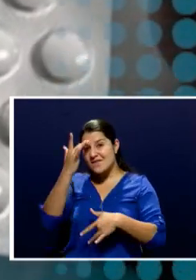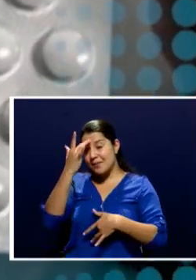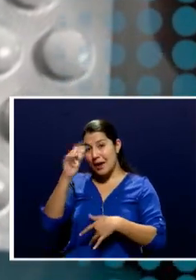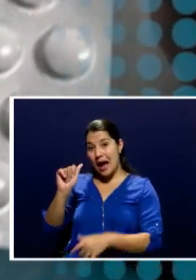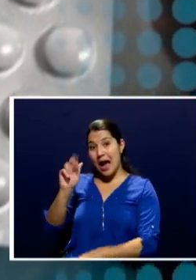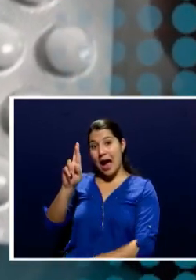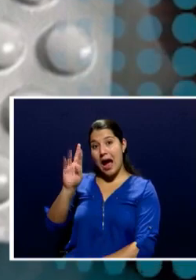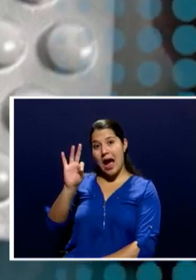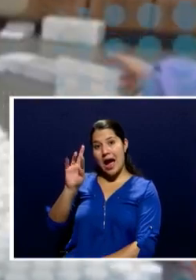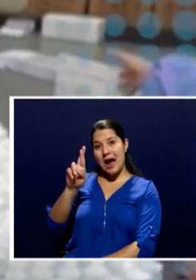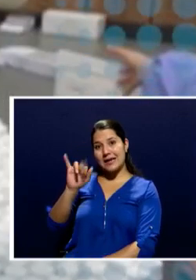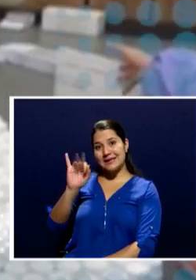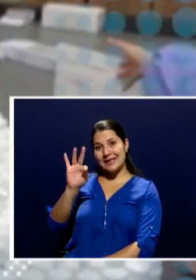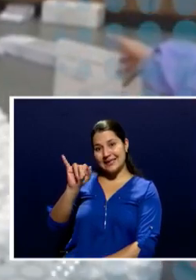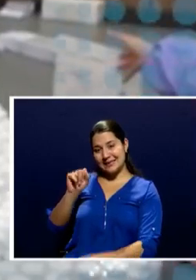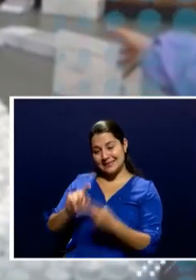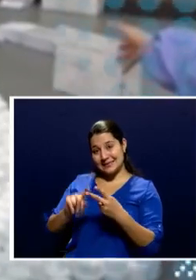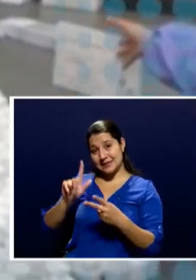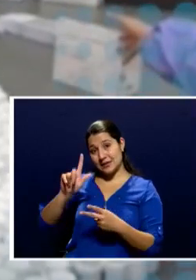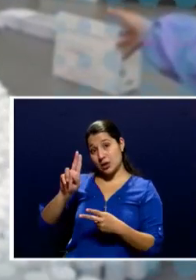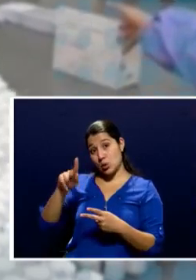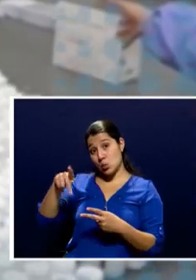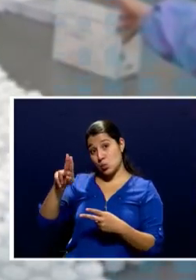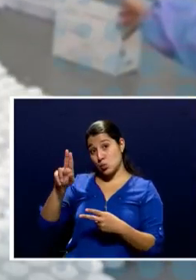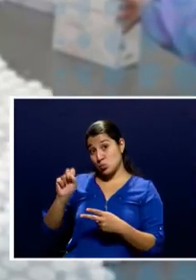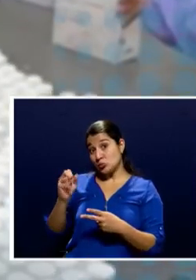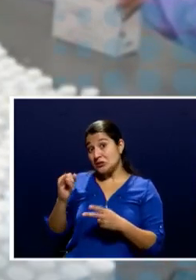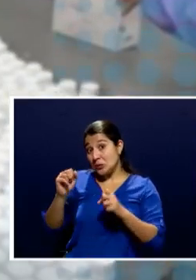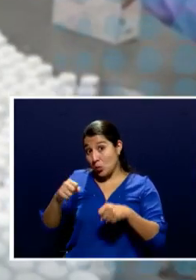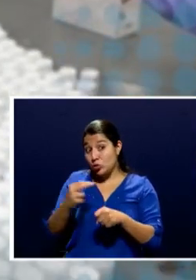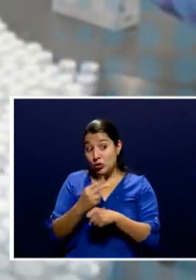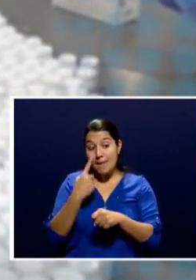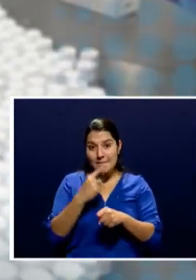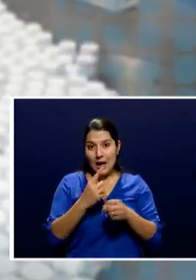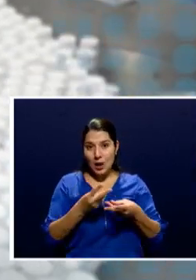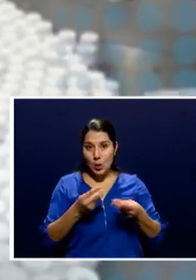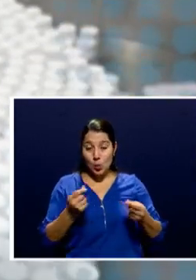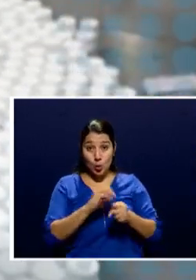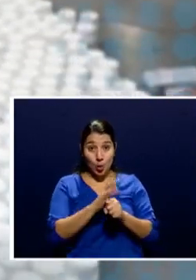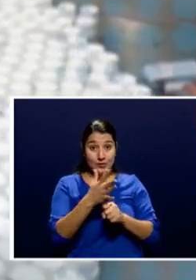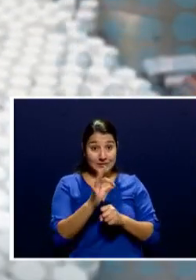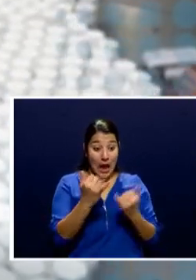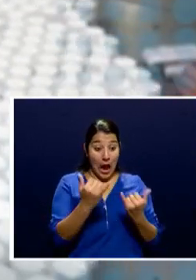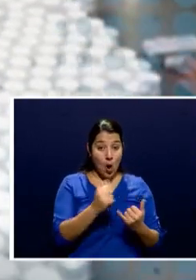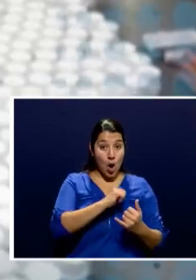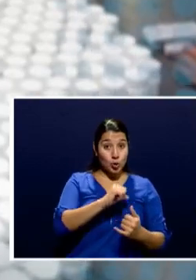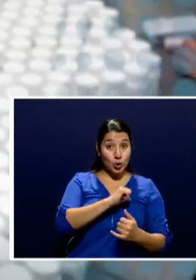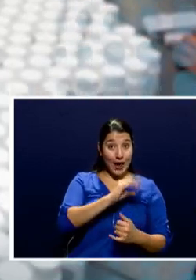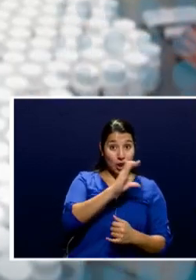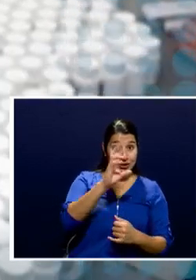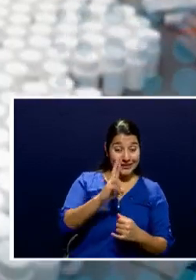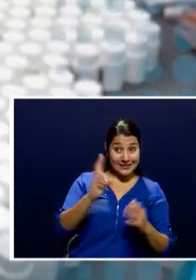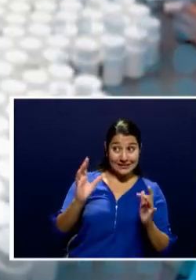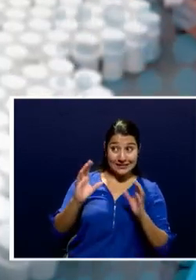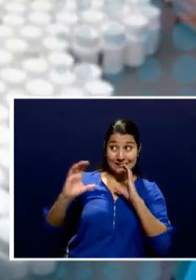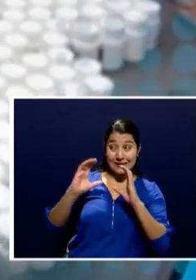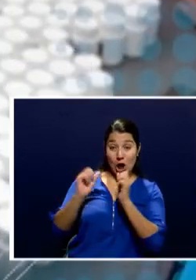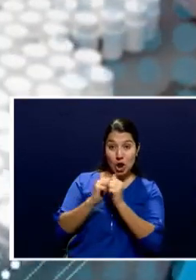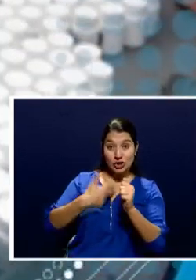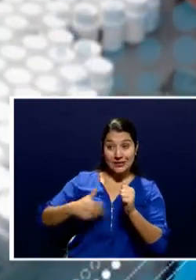lupus podría ser aliado contra el COVID-19. Las autoridades de nuestro país se mantienen en comunicación con médicos chinos para conocer